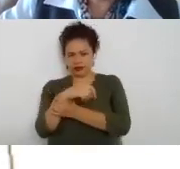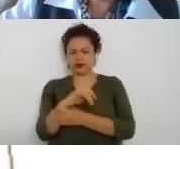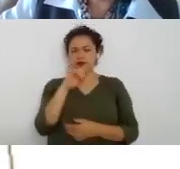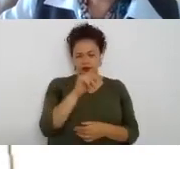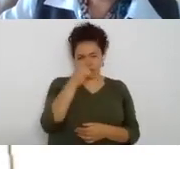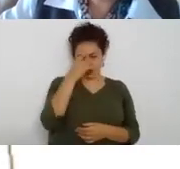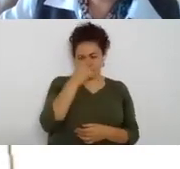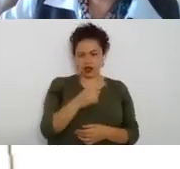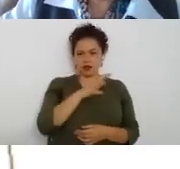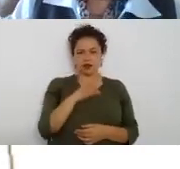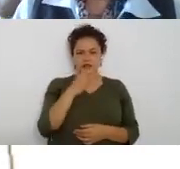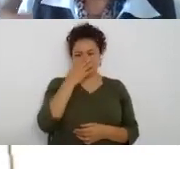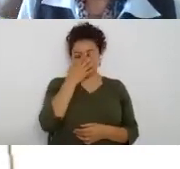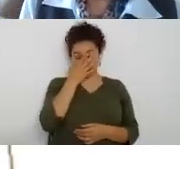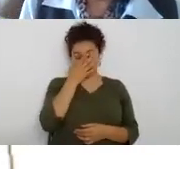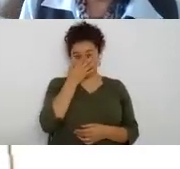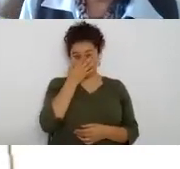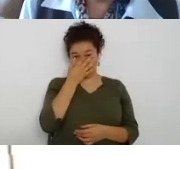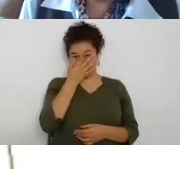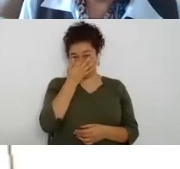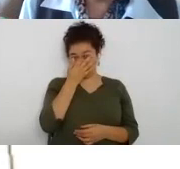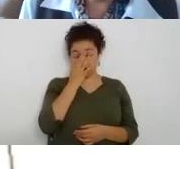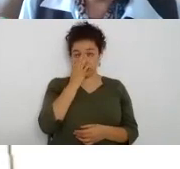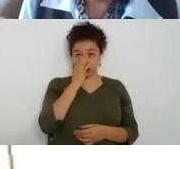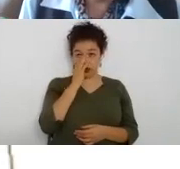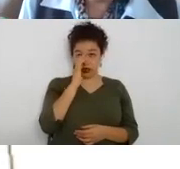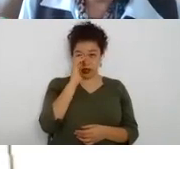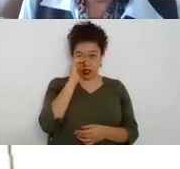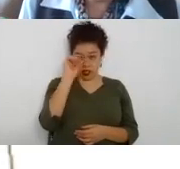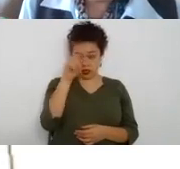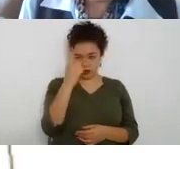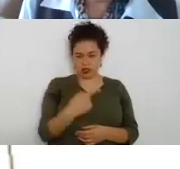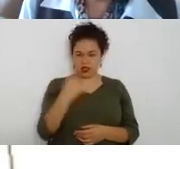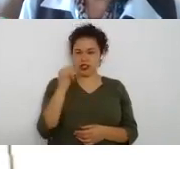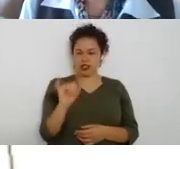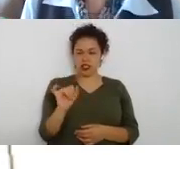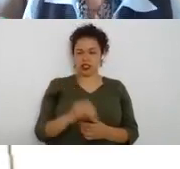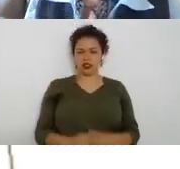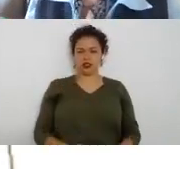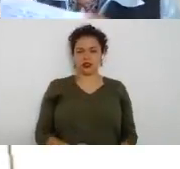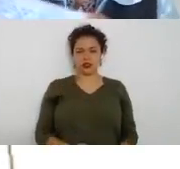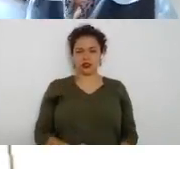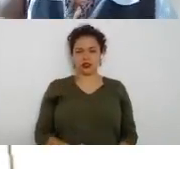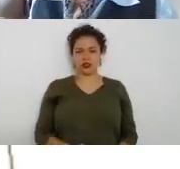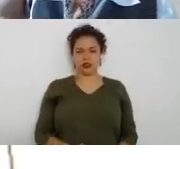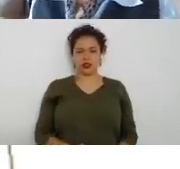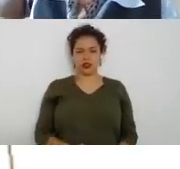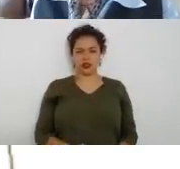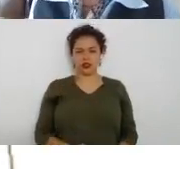dijimos que podría ser el espiral. Muy bien. ¿Cuál otro? Hay otro que era